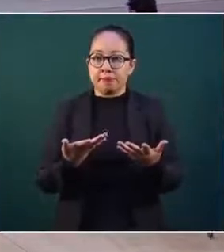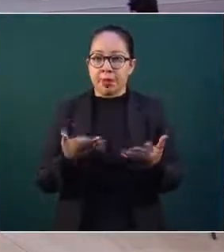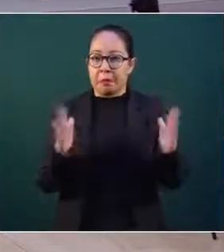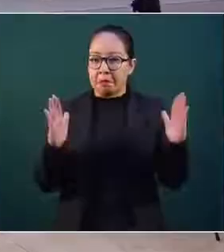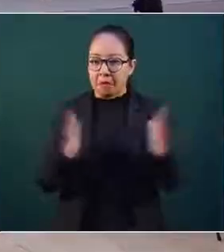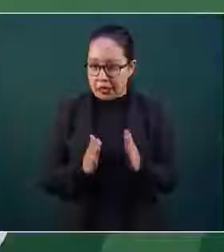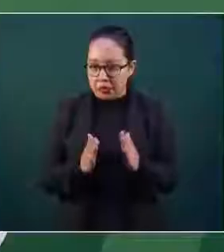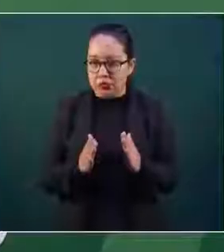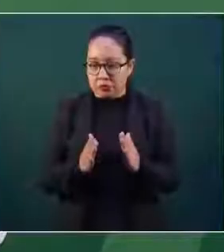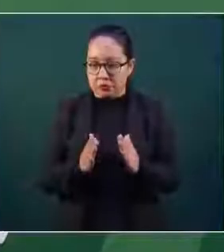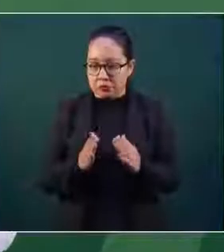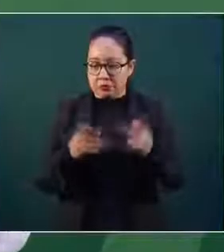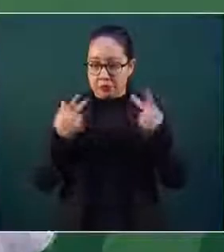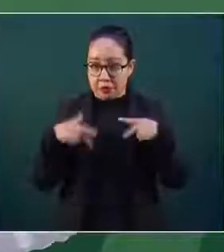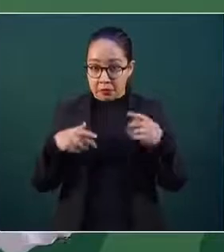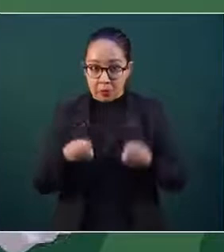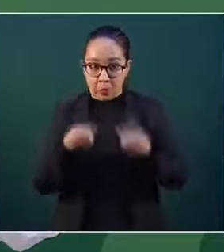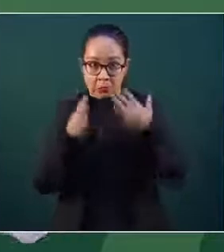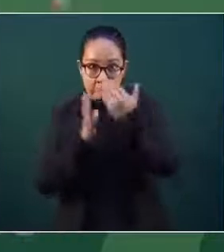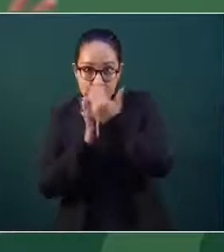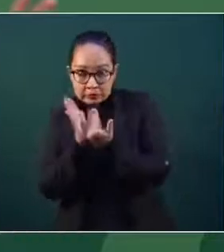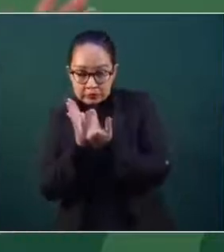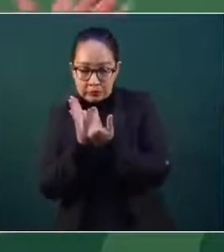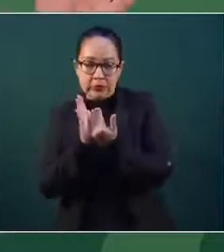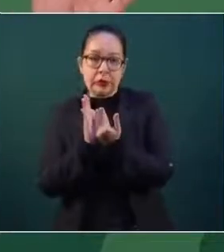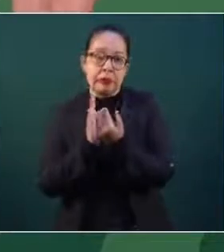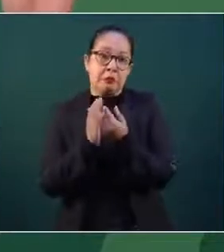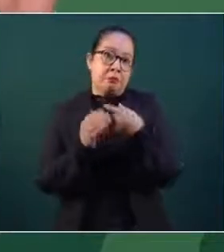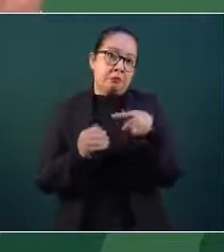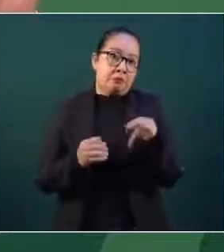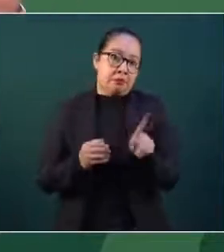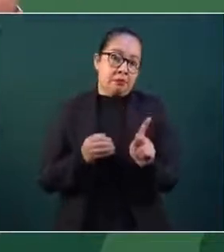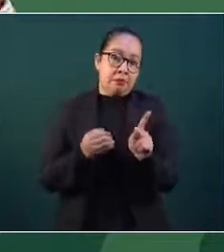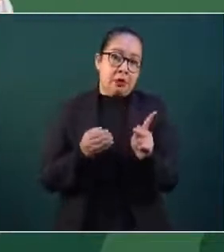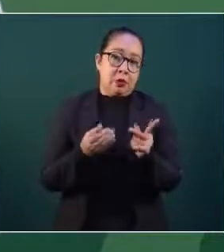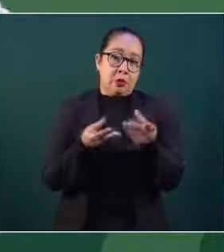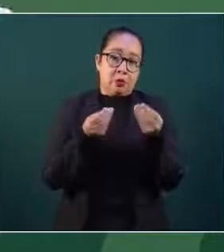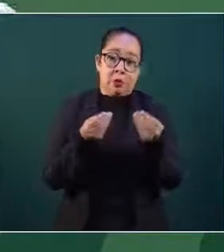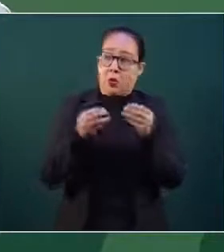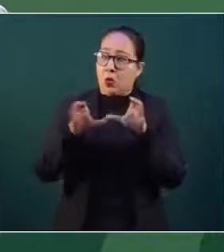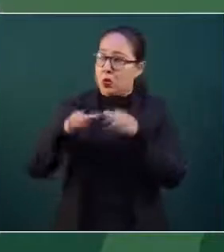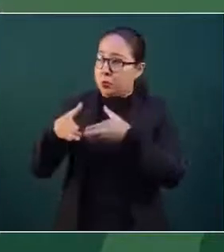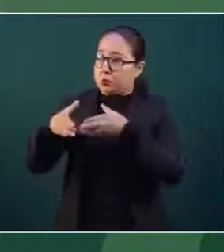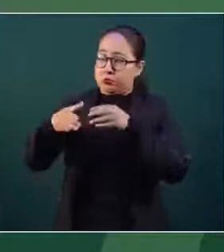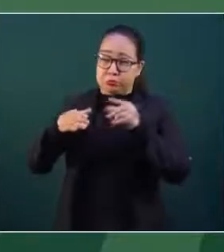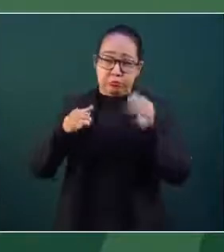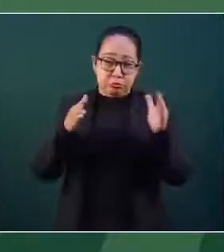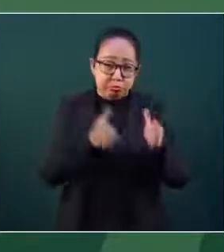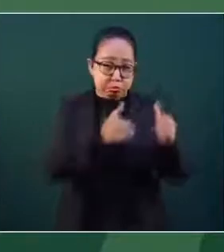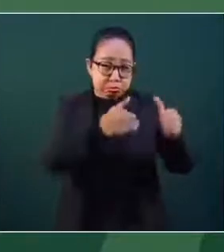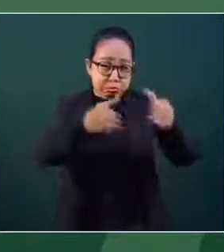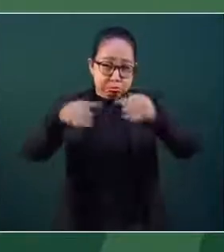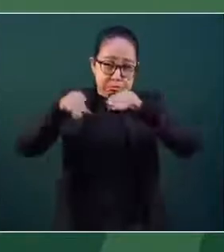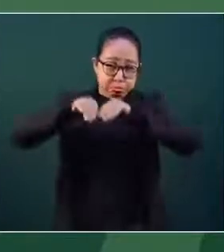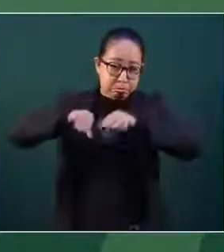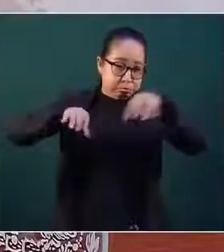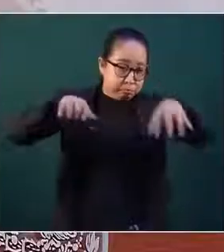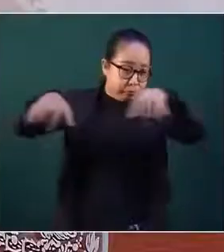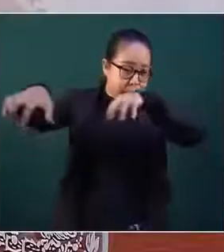menor, pero también con muchas pequeñas comunidades